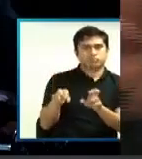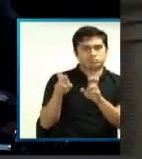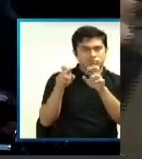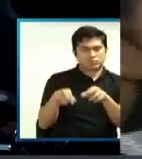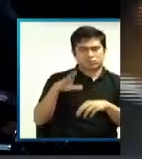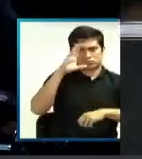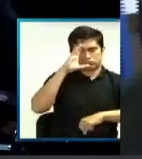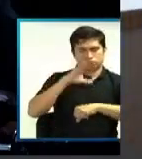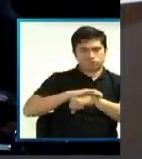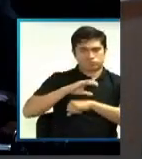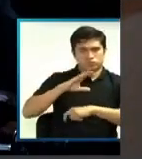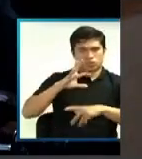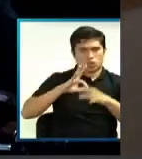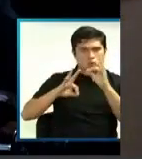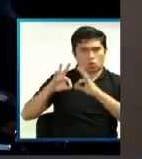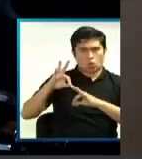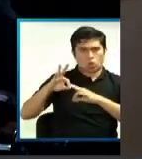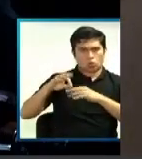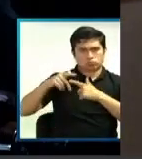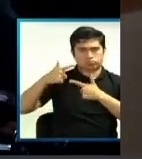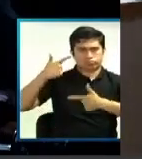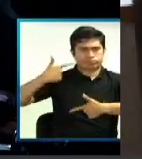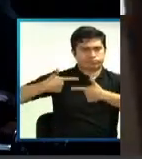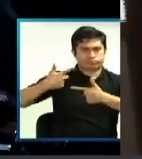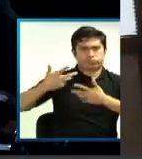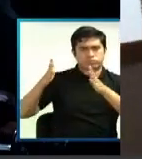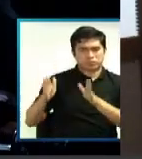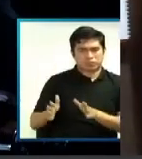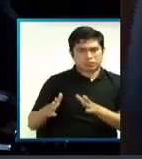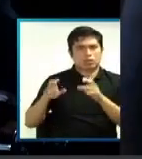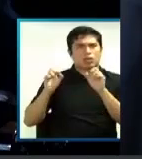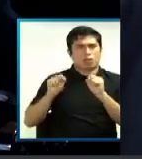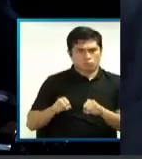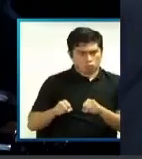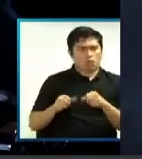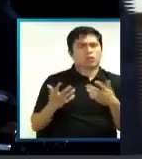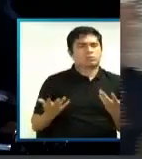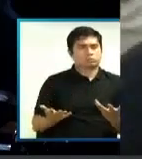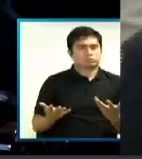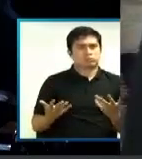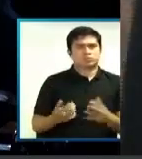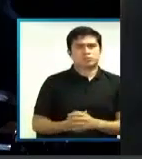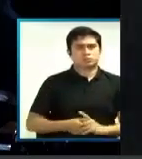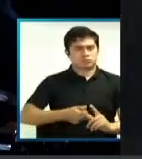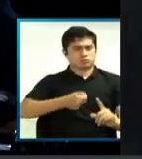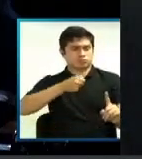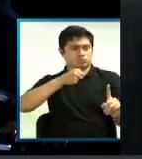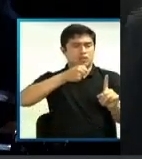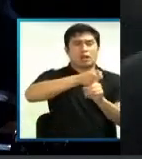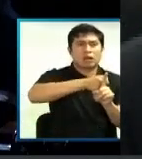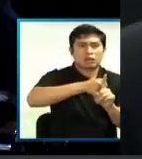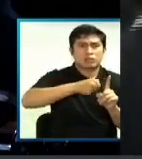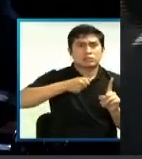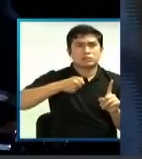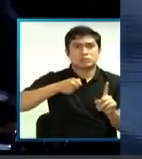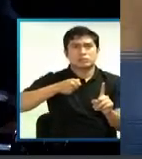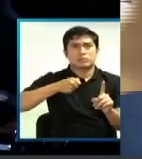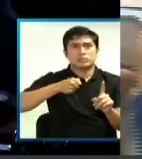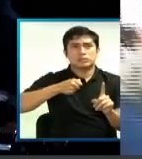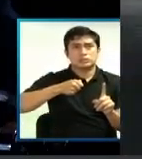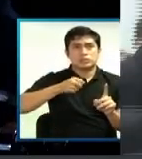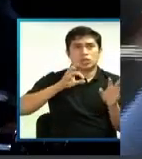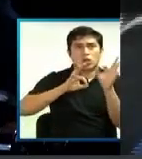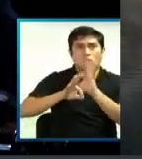conversó es simplemente hacerles ver que el trato o la promesa que ella les ofreció es que iba a ser sometida a la